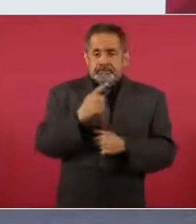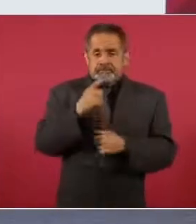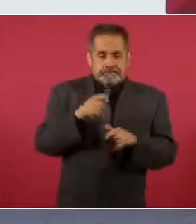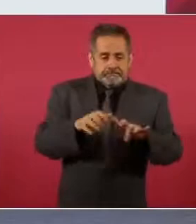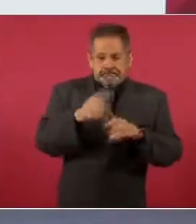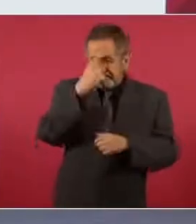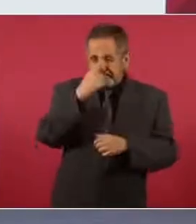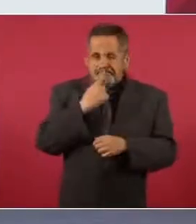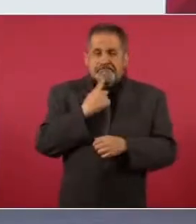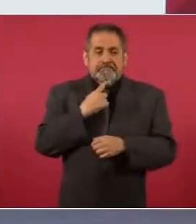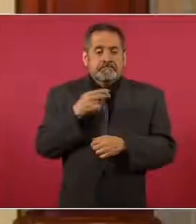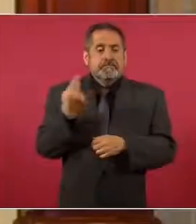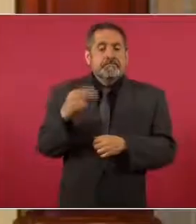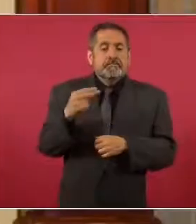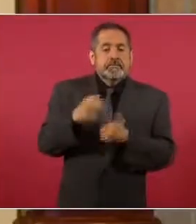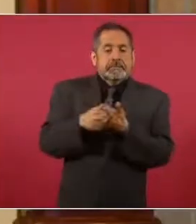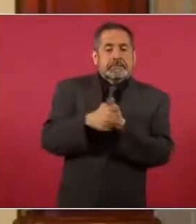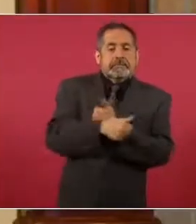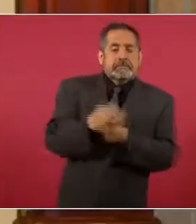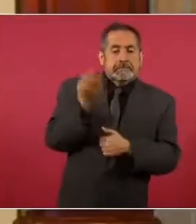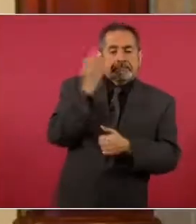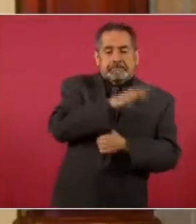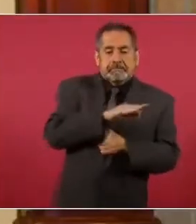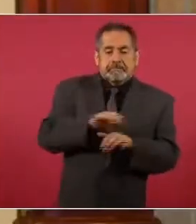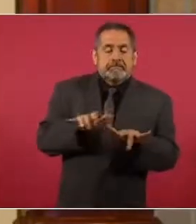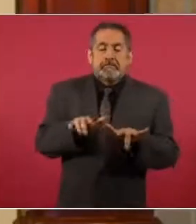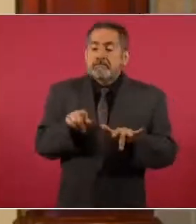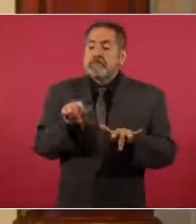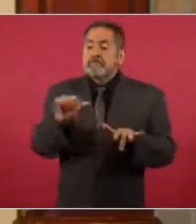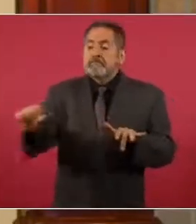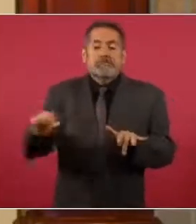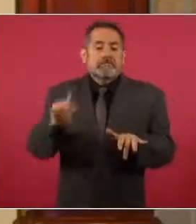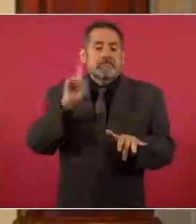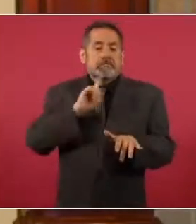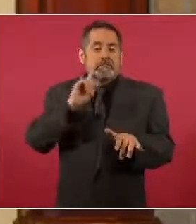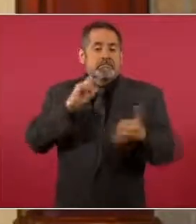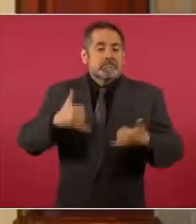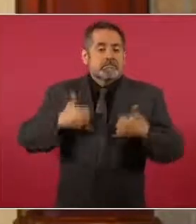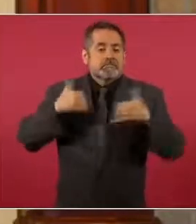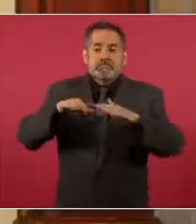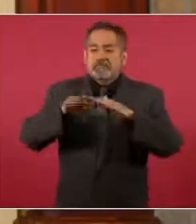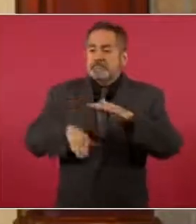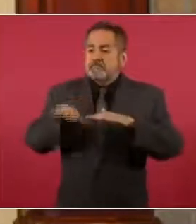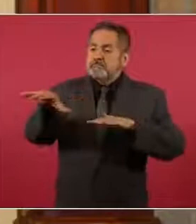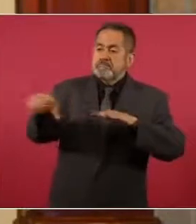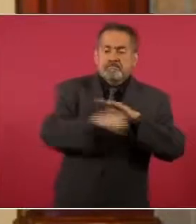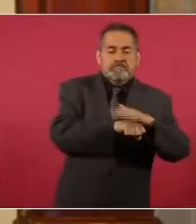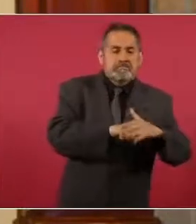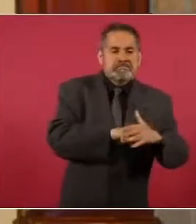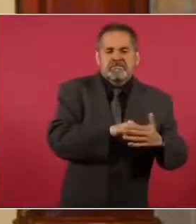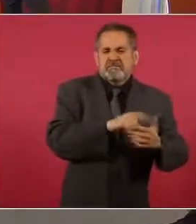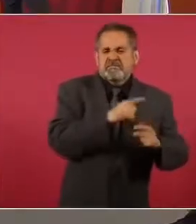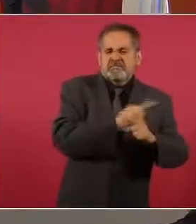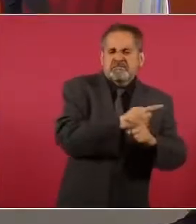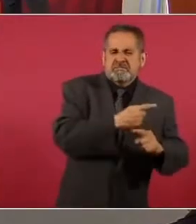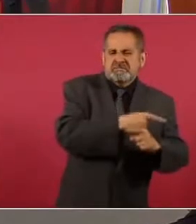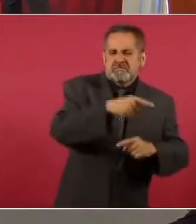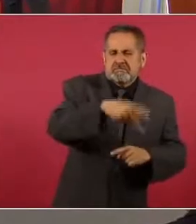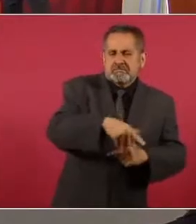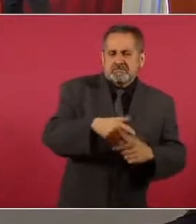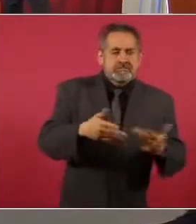falsos en redes sociales, contactaba a menores de edad con fines de explotación sexual. Siguiente.